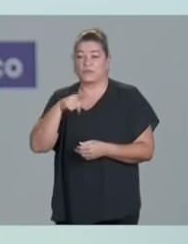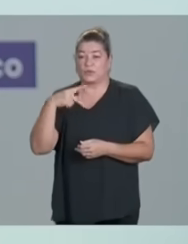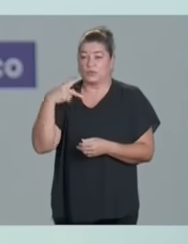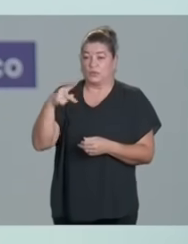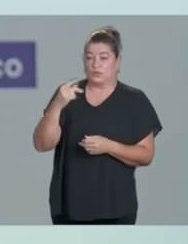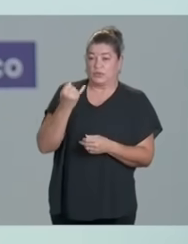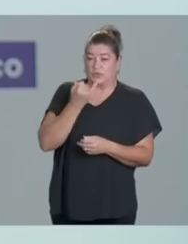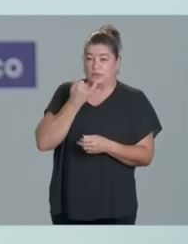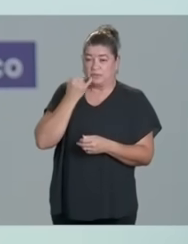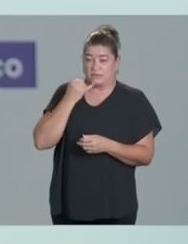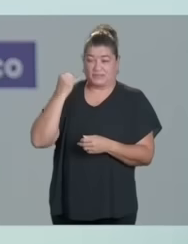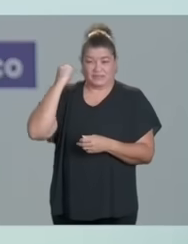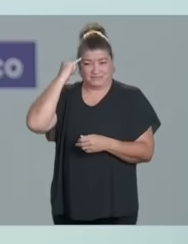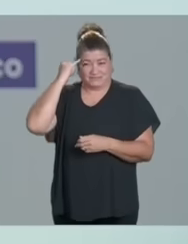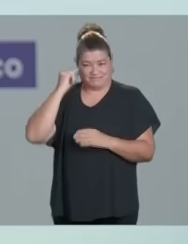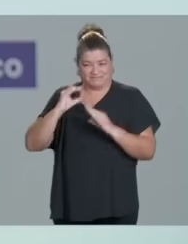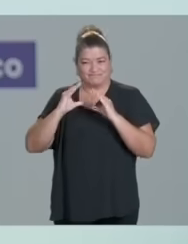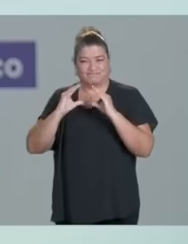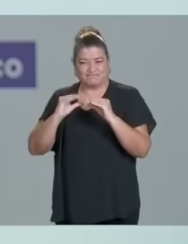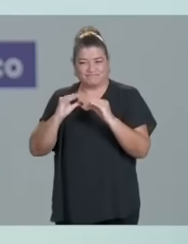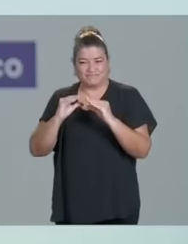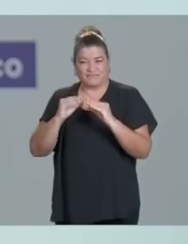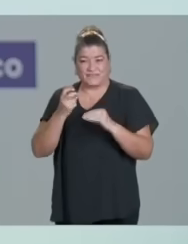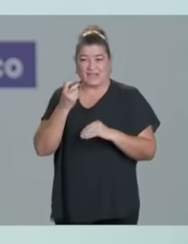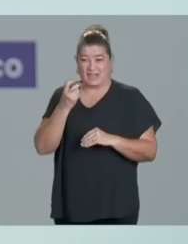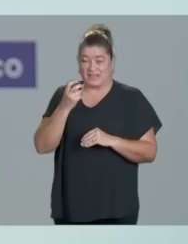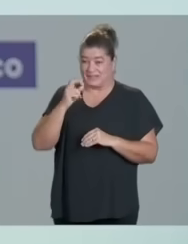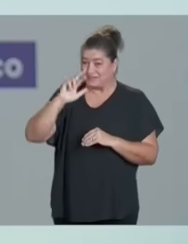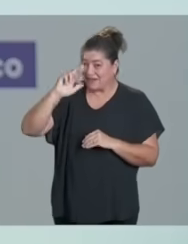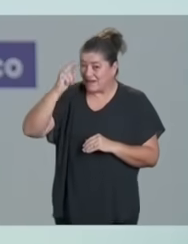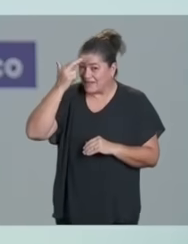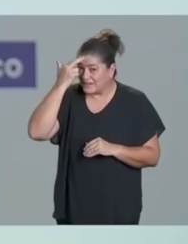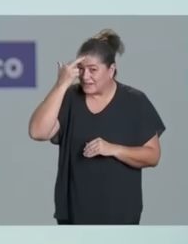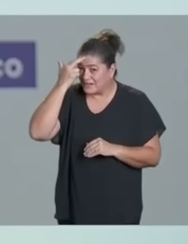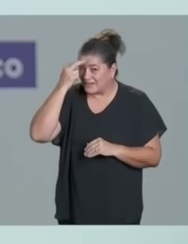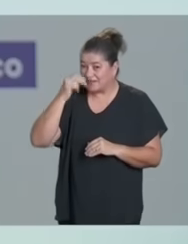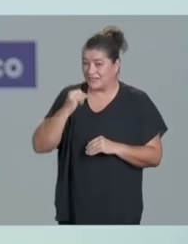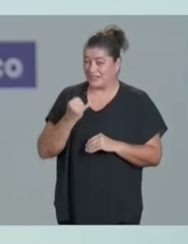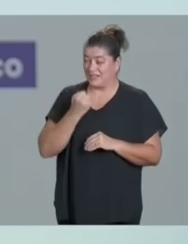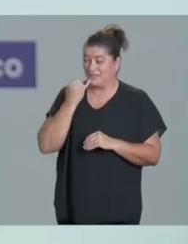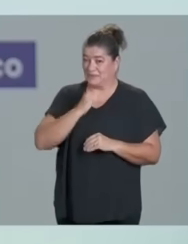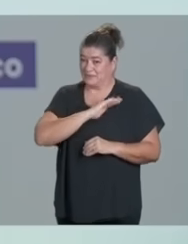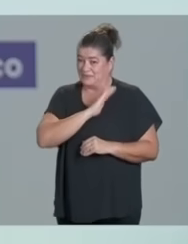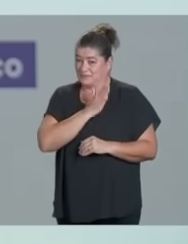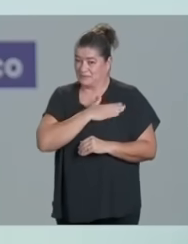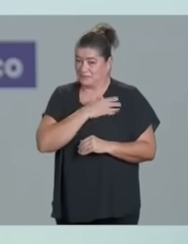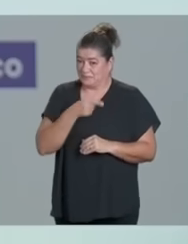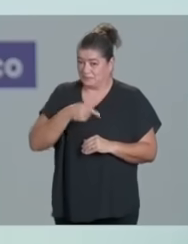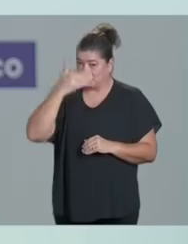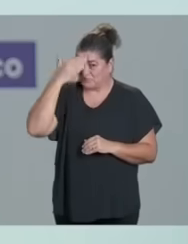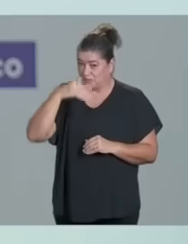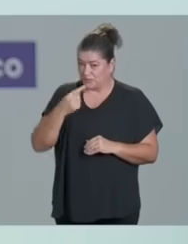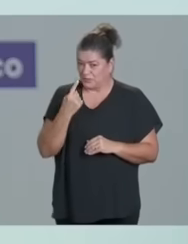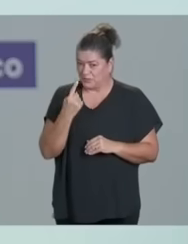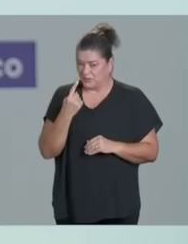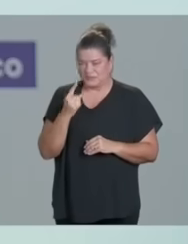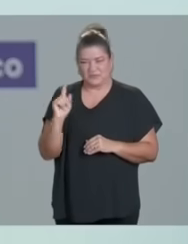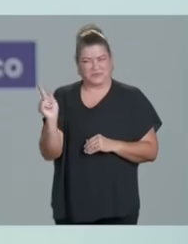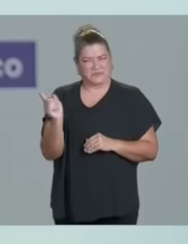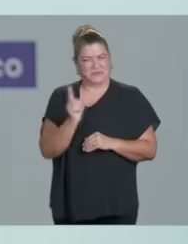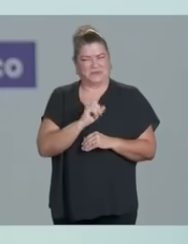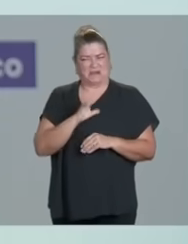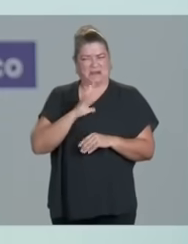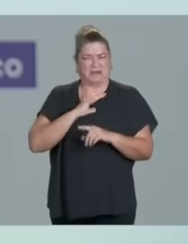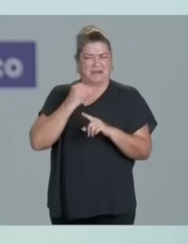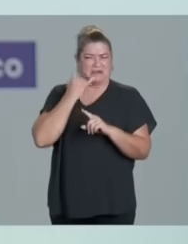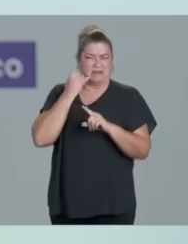personas que están aprendiendo. Hay que recordar que el español no es la única lengua nacional, que México tiene muchas lenguas y que nuestra riqueza